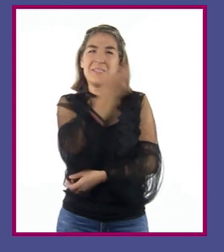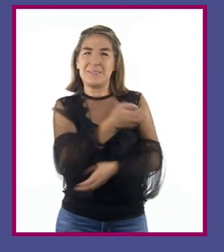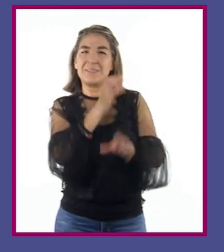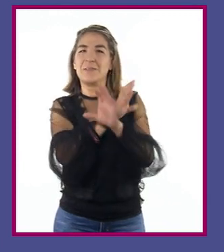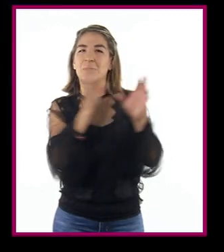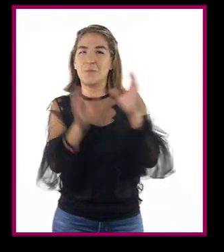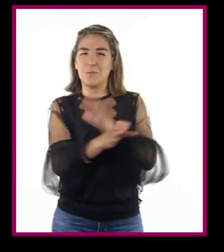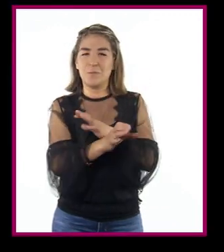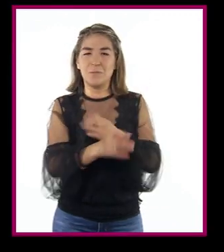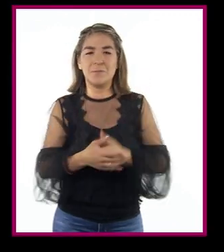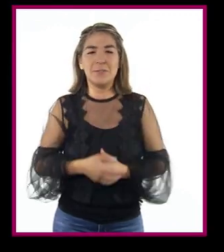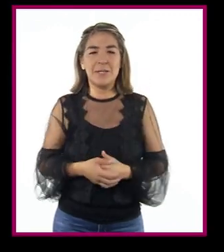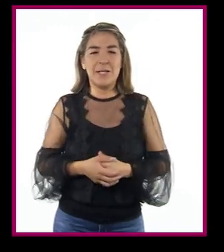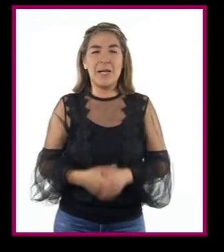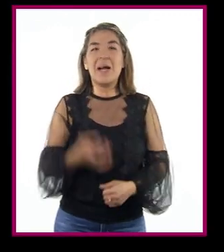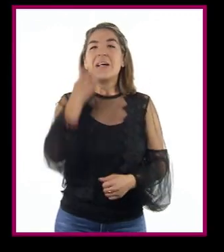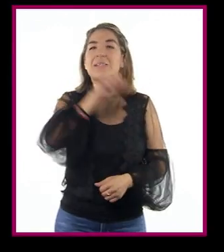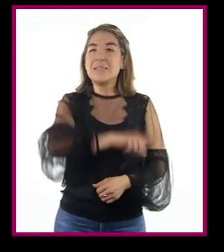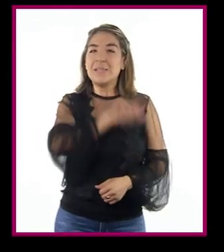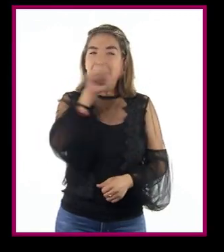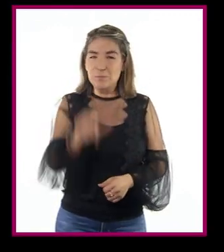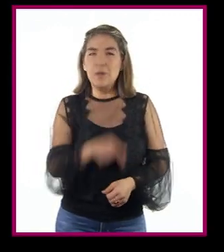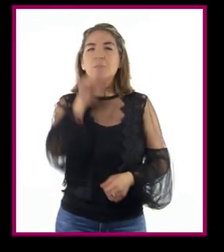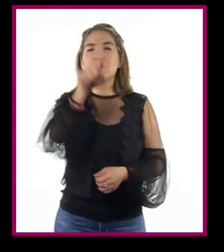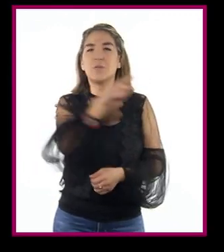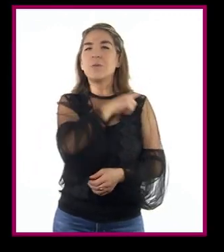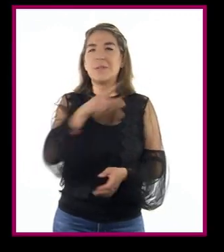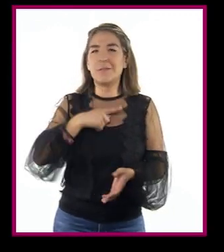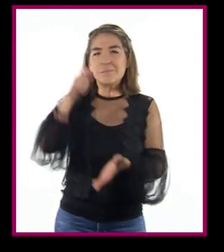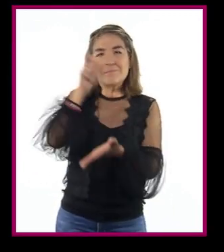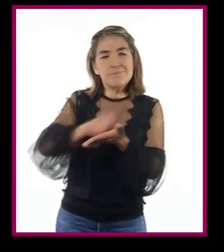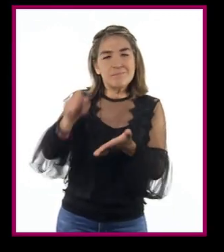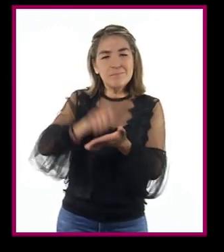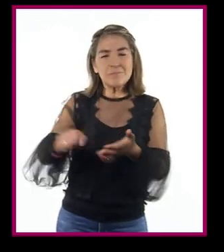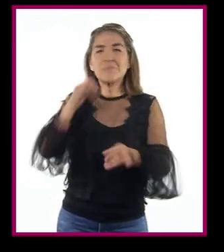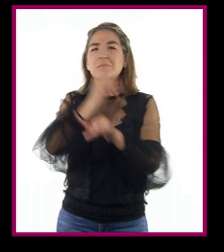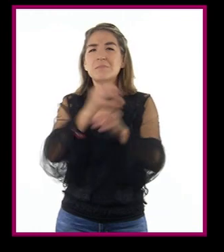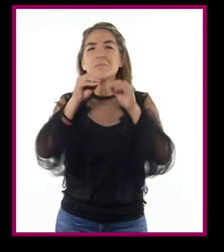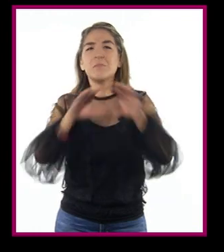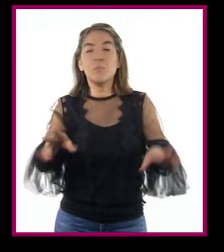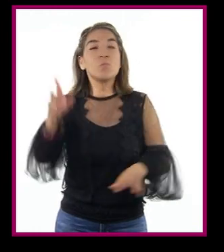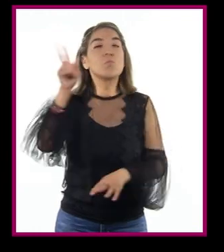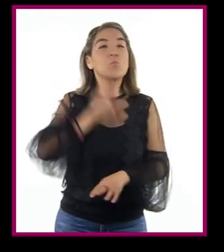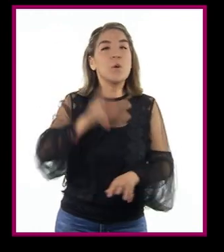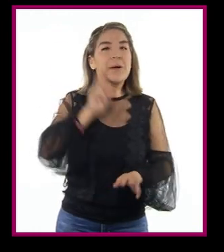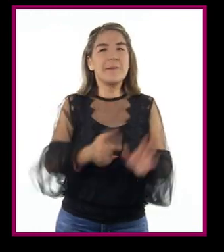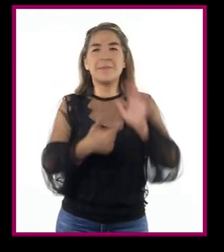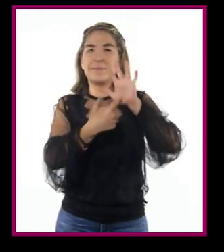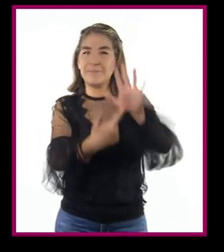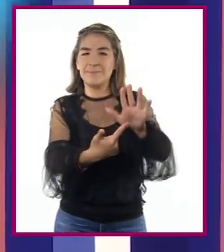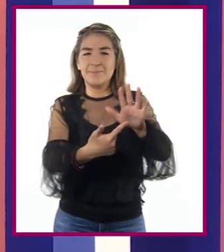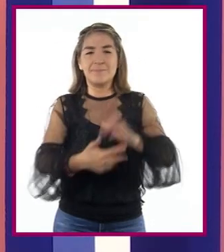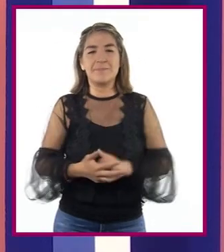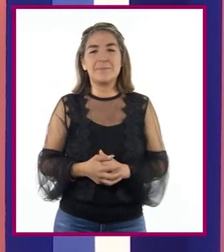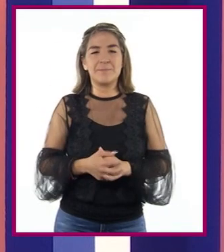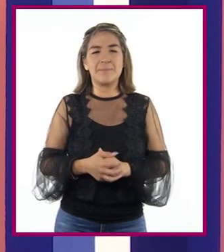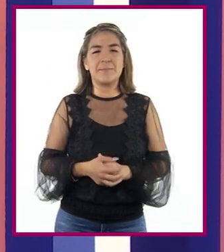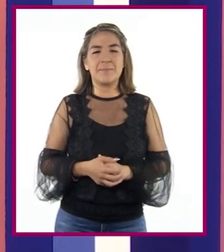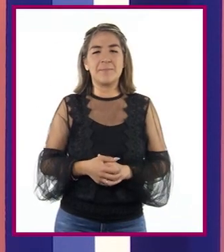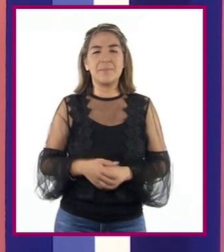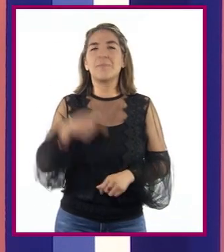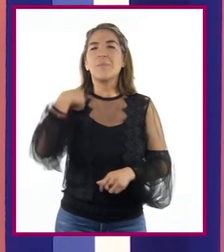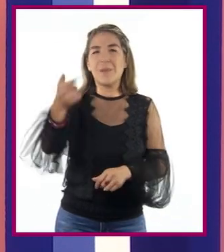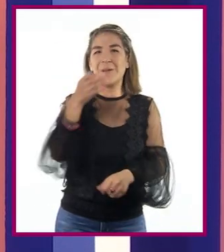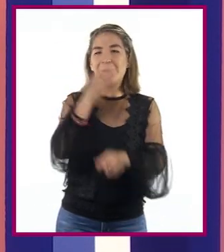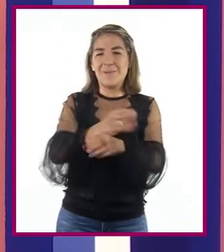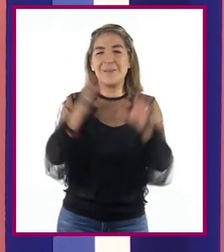producto. Después, anotamos los argumentos y las pruebas. Como le comenté